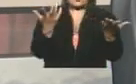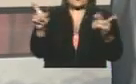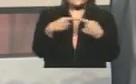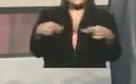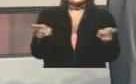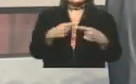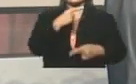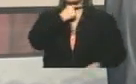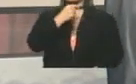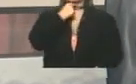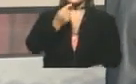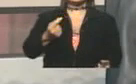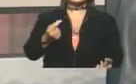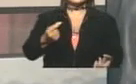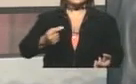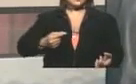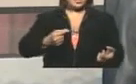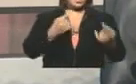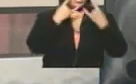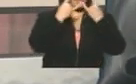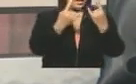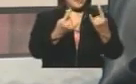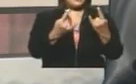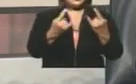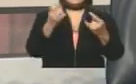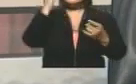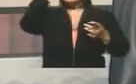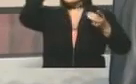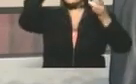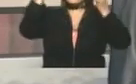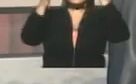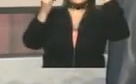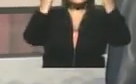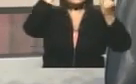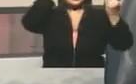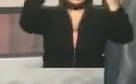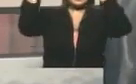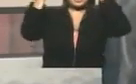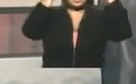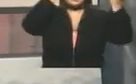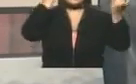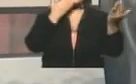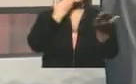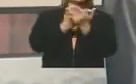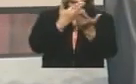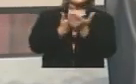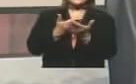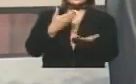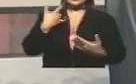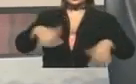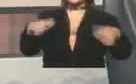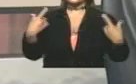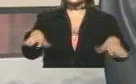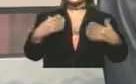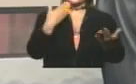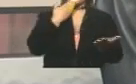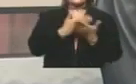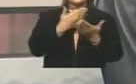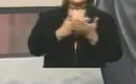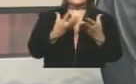y les va muy bien, se les da muy bien, les gusta, uh-huh, son creativos, hacen propuestas, eso.